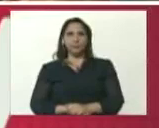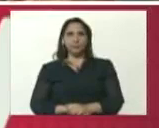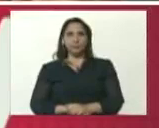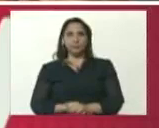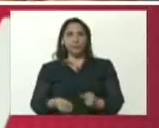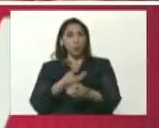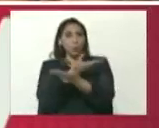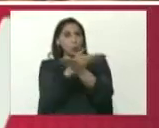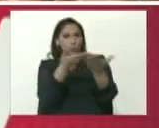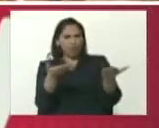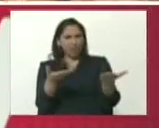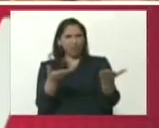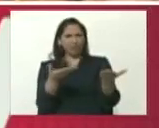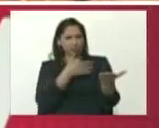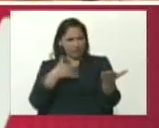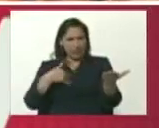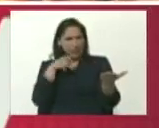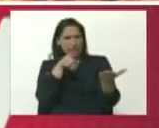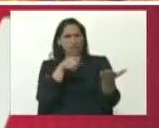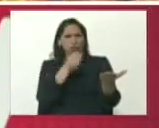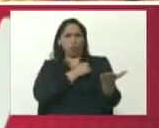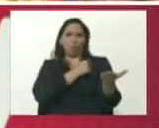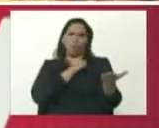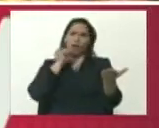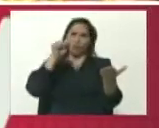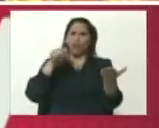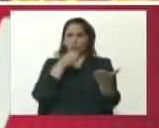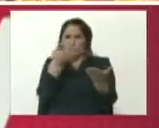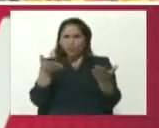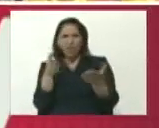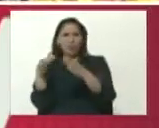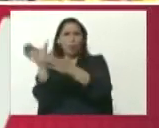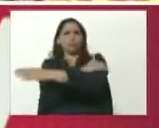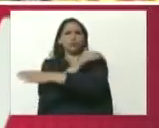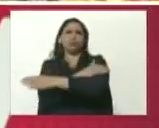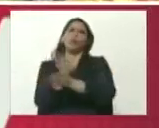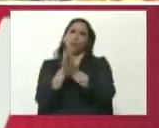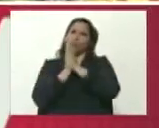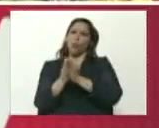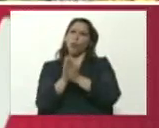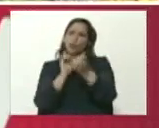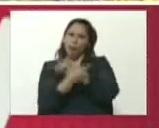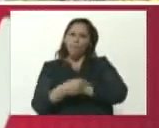¿Ustedes se merecen eso, compatriotas que son de la oposición? No, vénganse para acá.